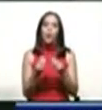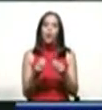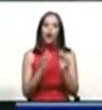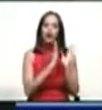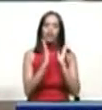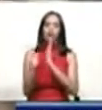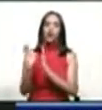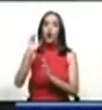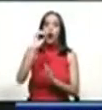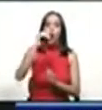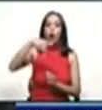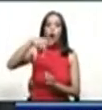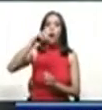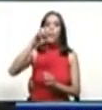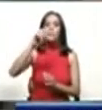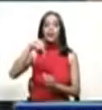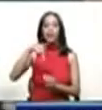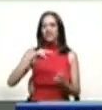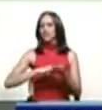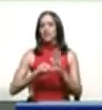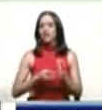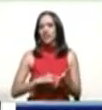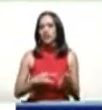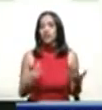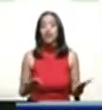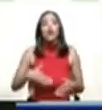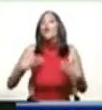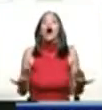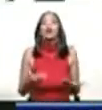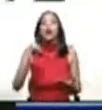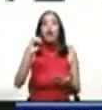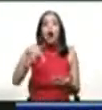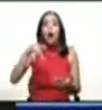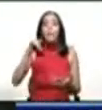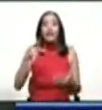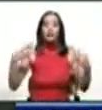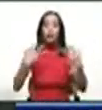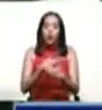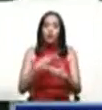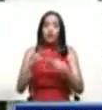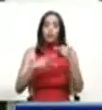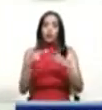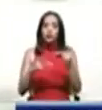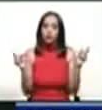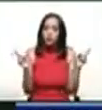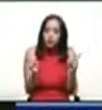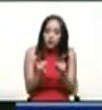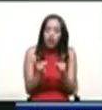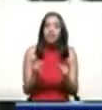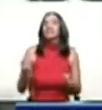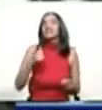esto significa o significaba que cuando la OPEP recortaba producción, La que tenía que recortar